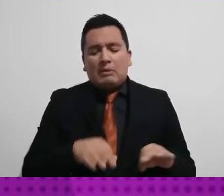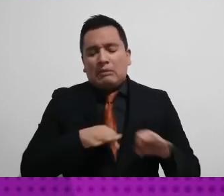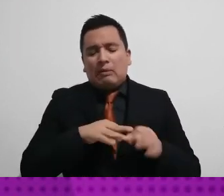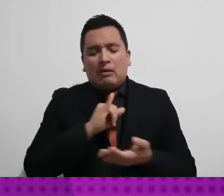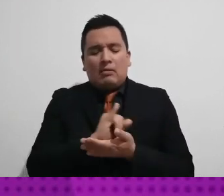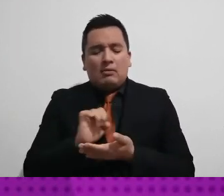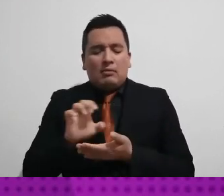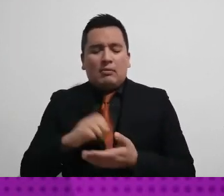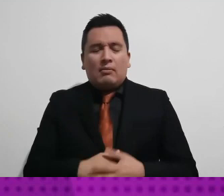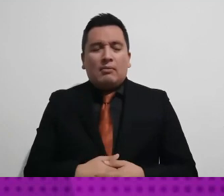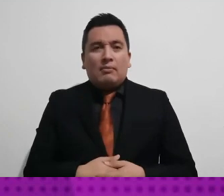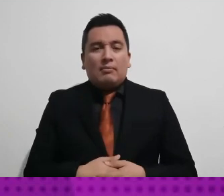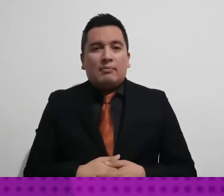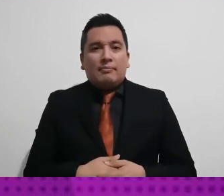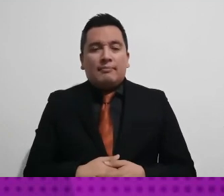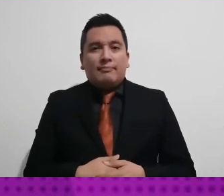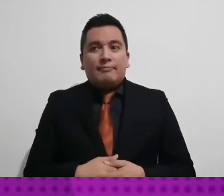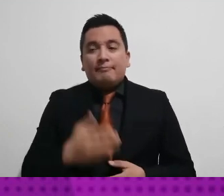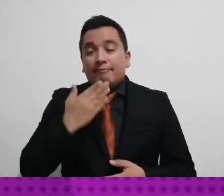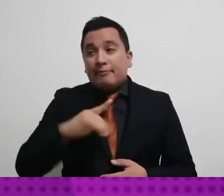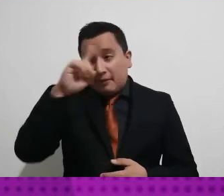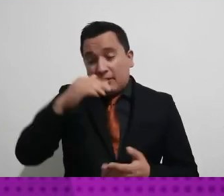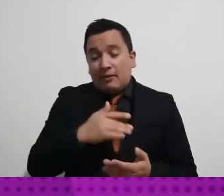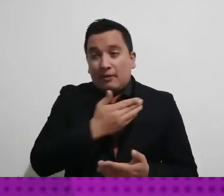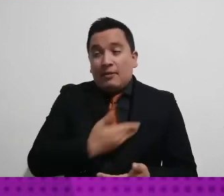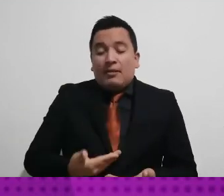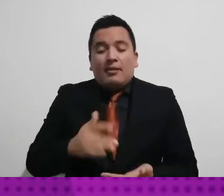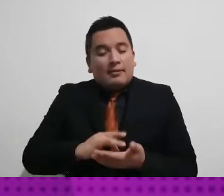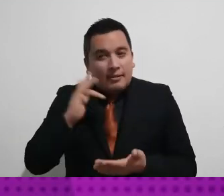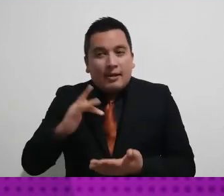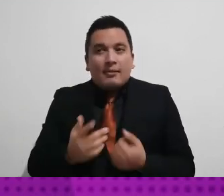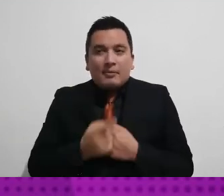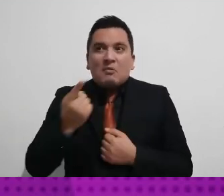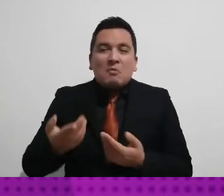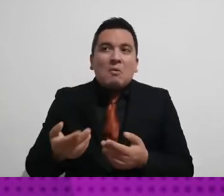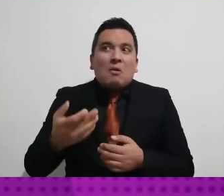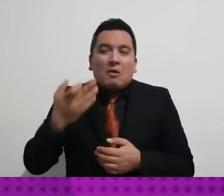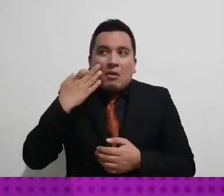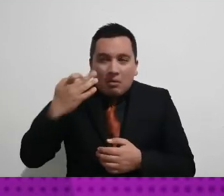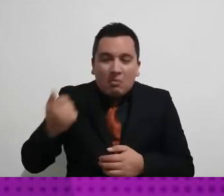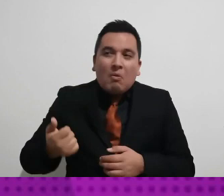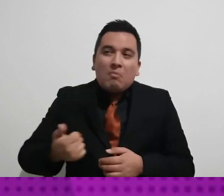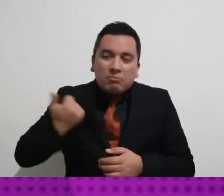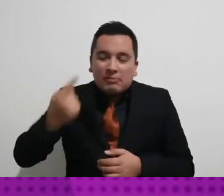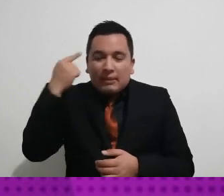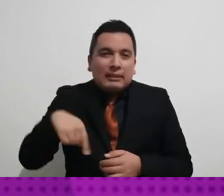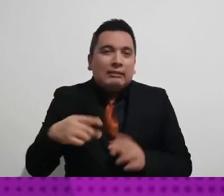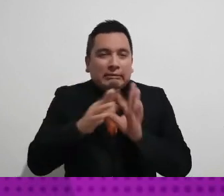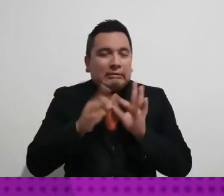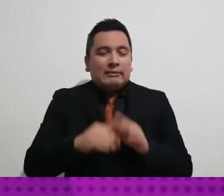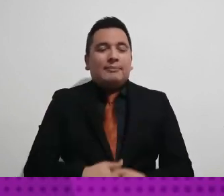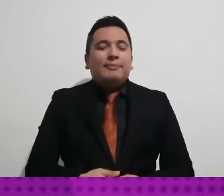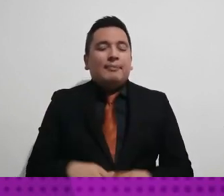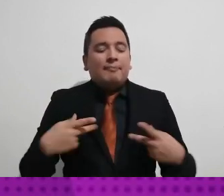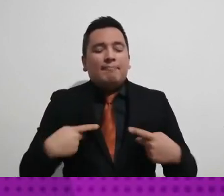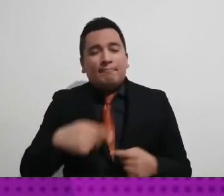quienes integran el Instituto Electoral de Coahuila. Consejera Presidenta, pues no me resta más que agradecerle que nos haya regalado este tiempo para poderle compartir